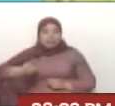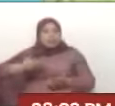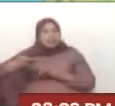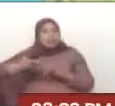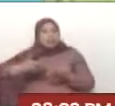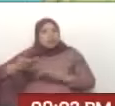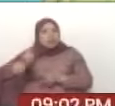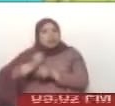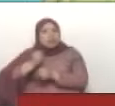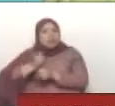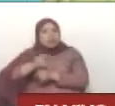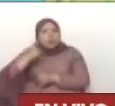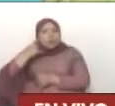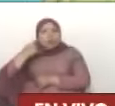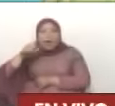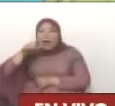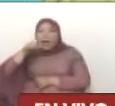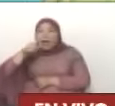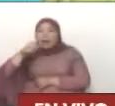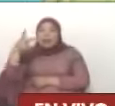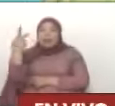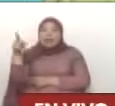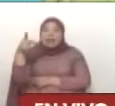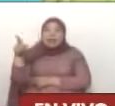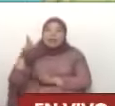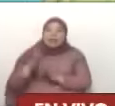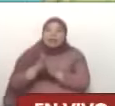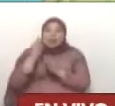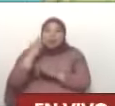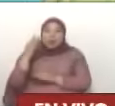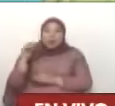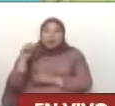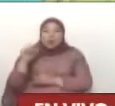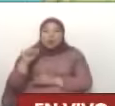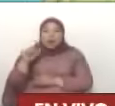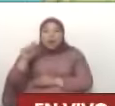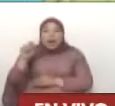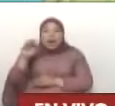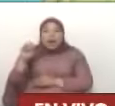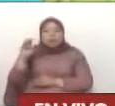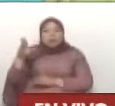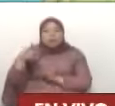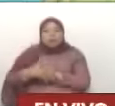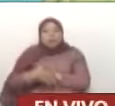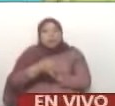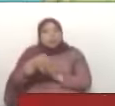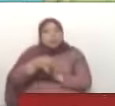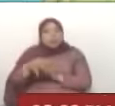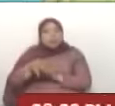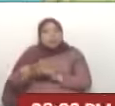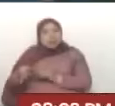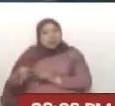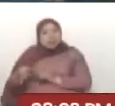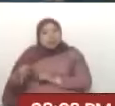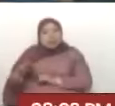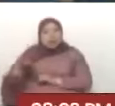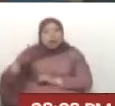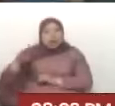del sector El Rocillo, parroquia Alto de los Godos, municipio